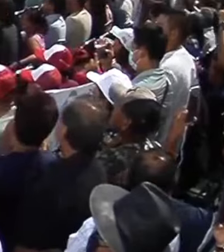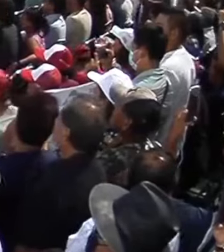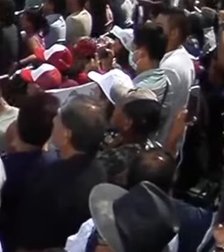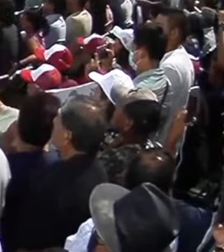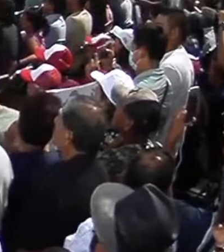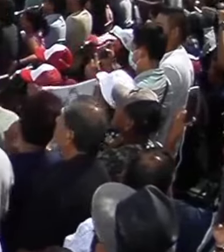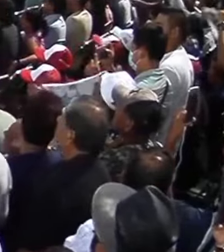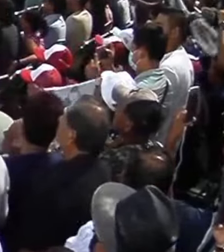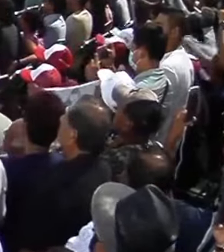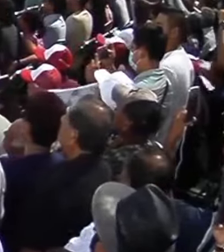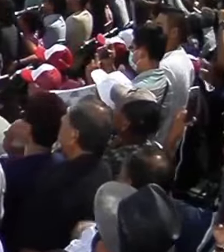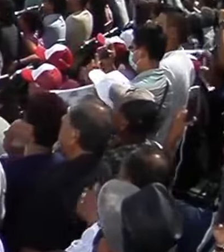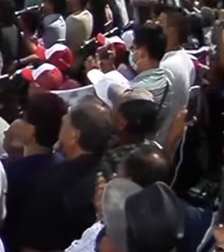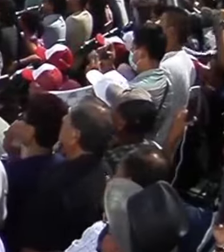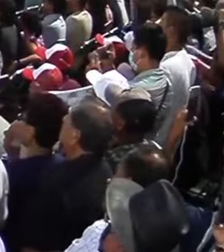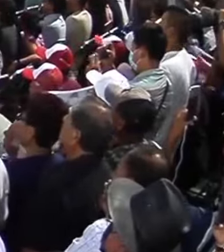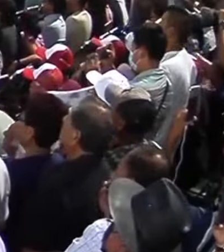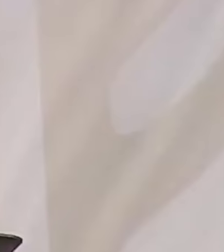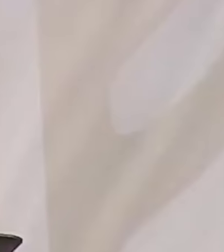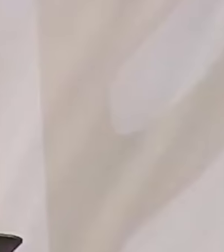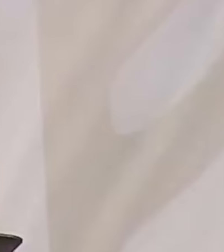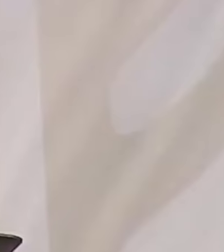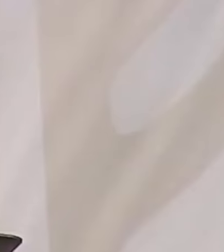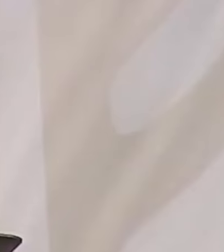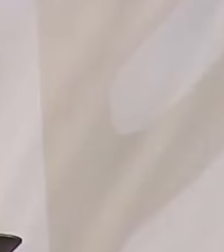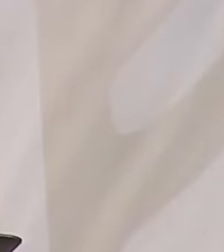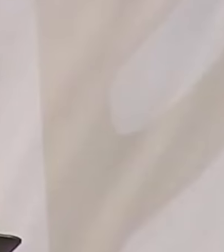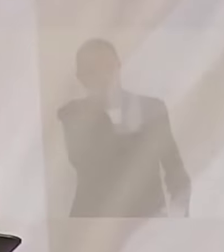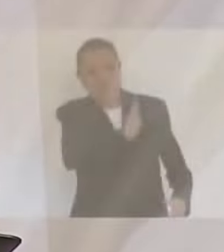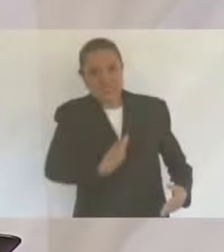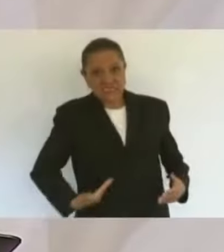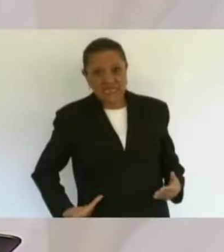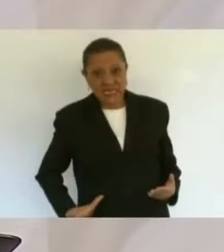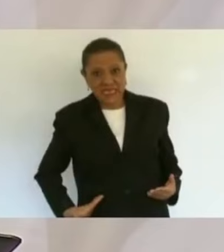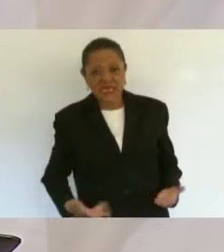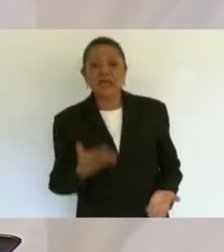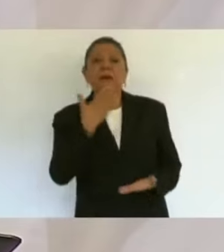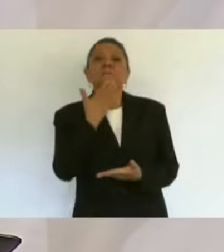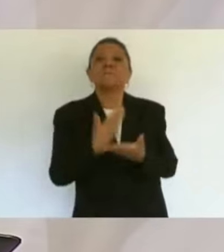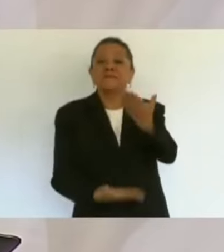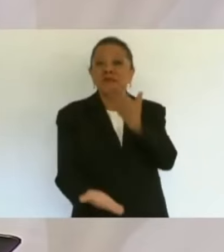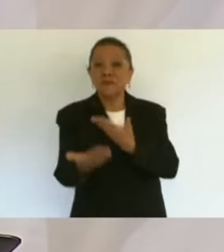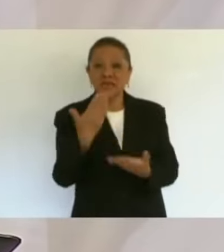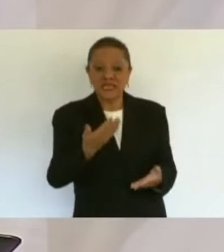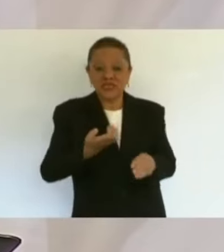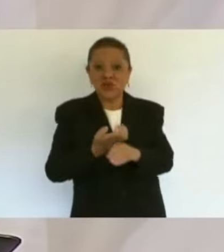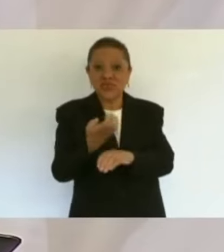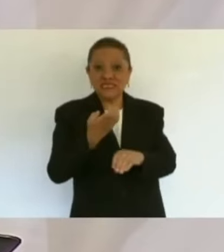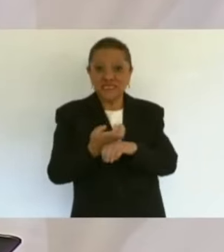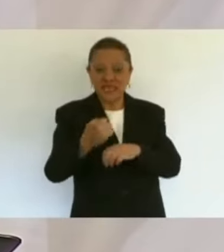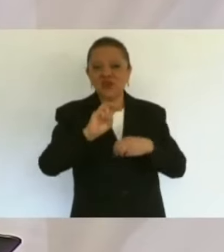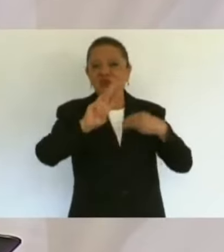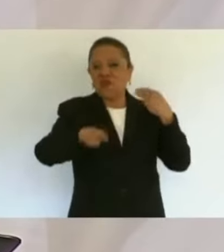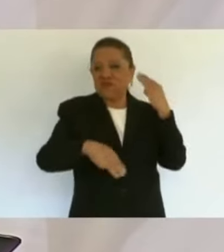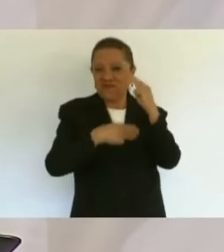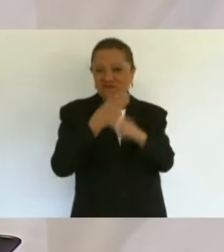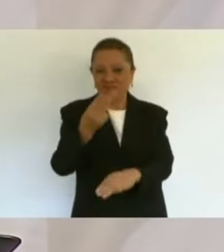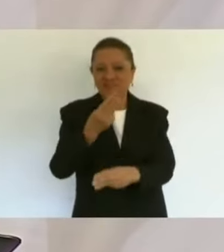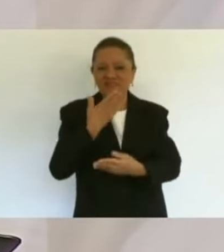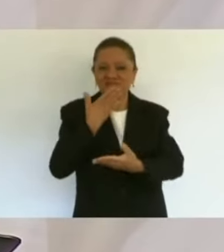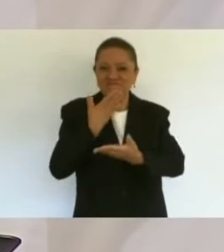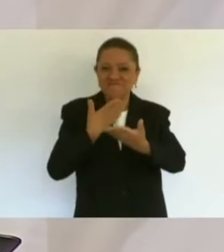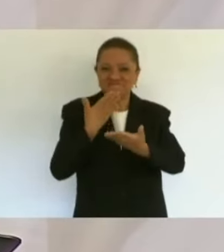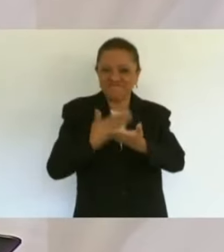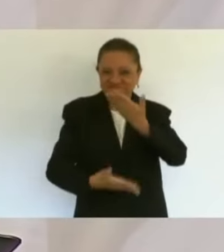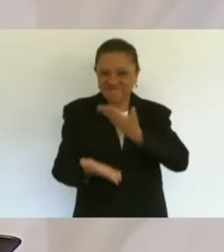esta tarde. Señor presidente, bienvenido al estadio anfitrión del mundo. Morelos es su casa. Ante las